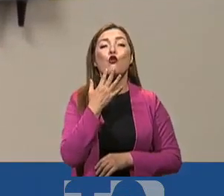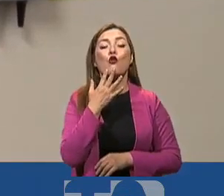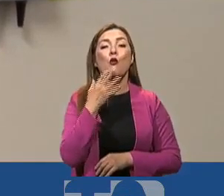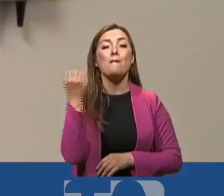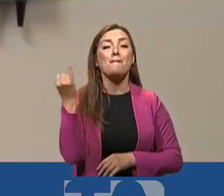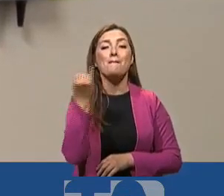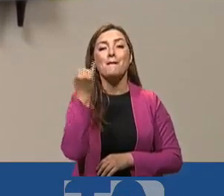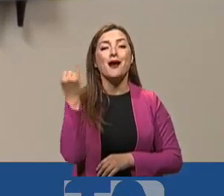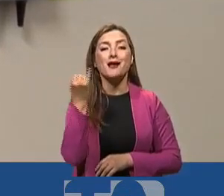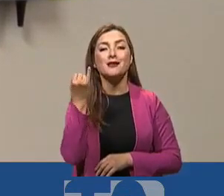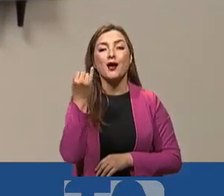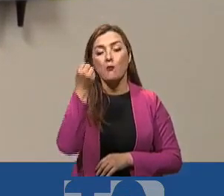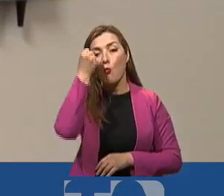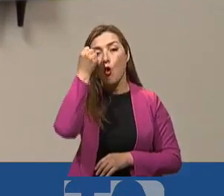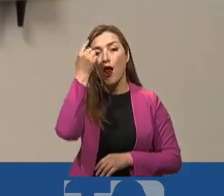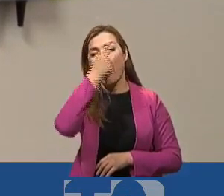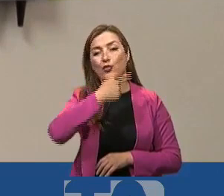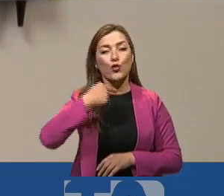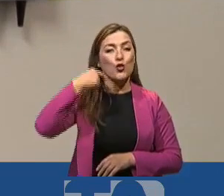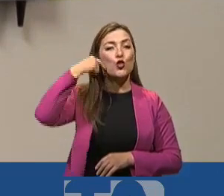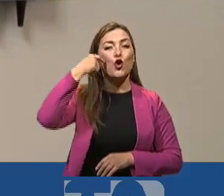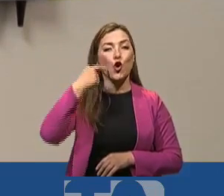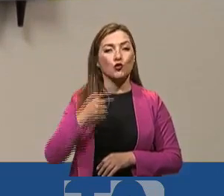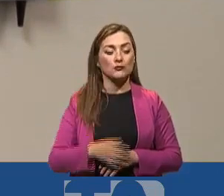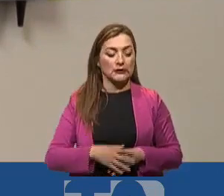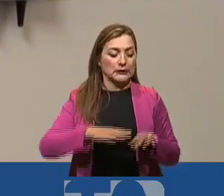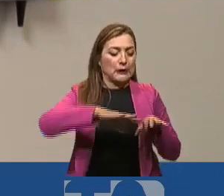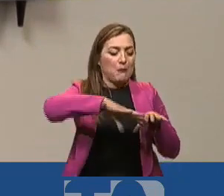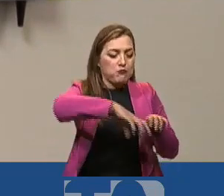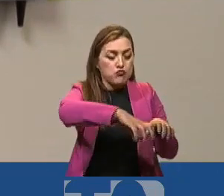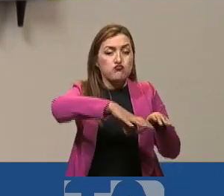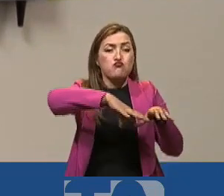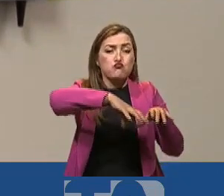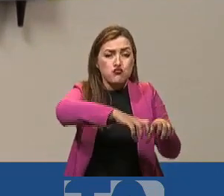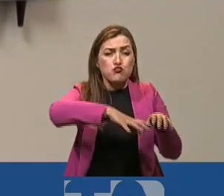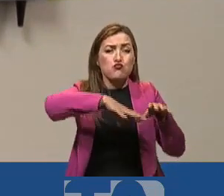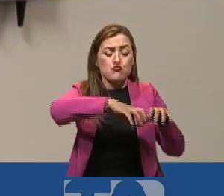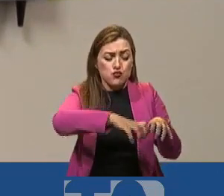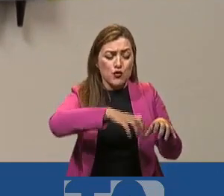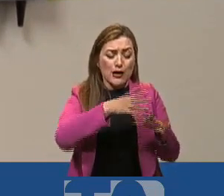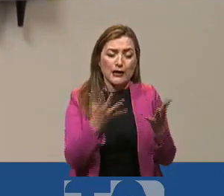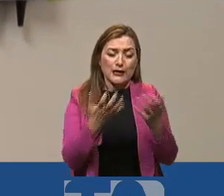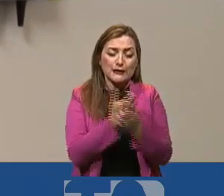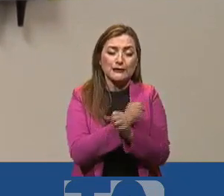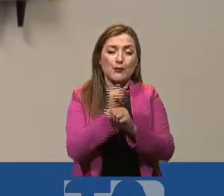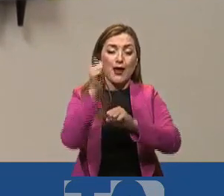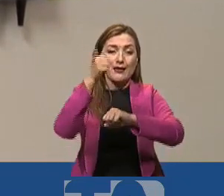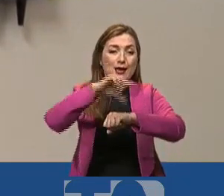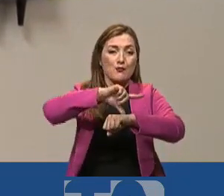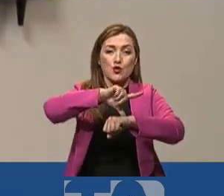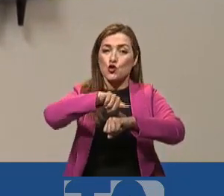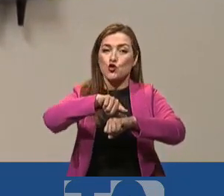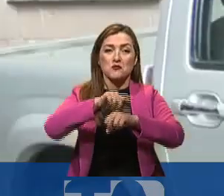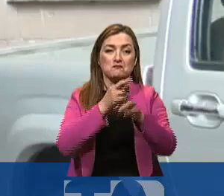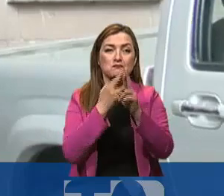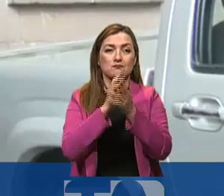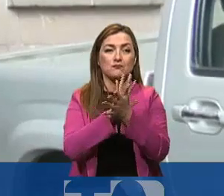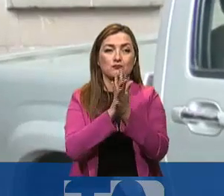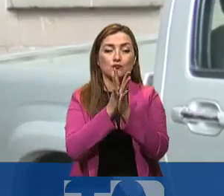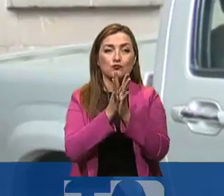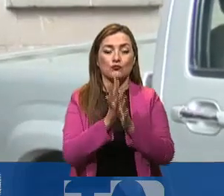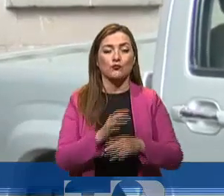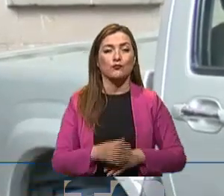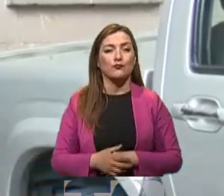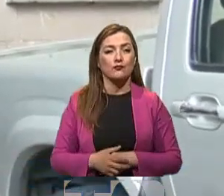Nosotros realizamos aquí maniobras de resucitación neonatal básica, por 10 minutos, no, sin respuesta. El